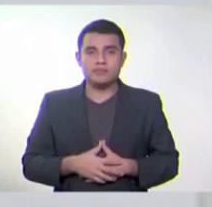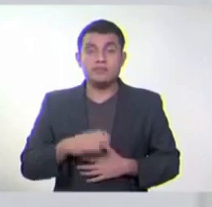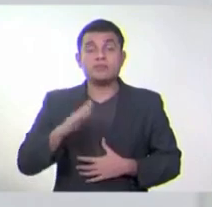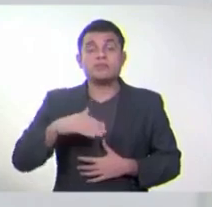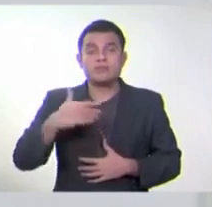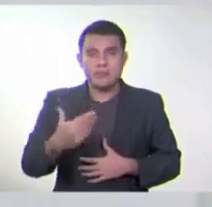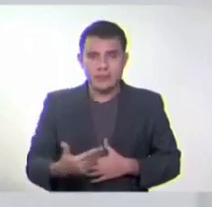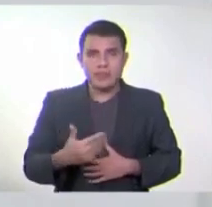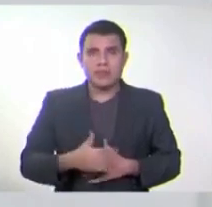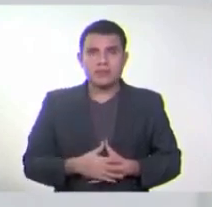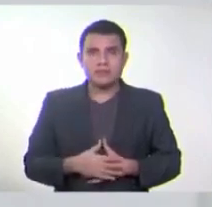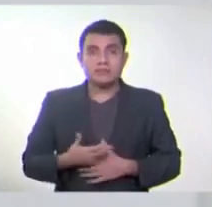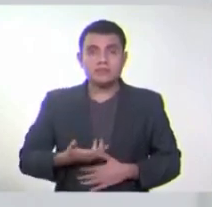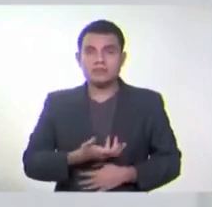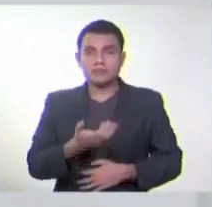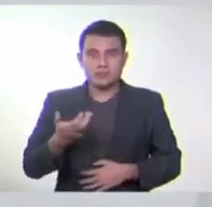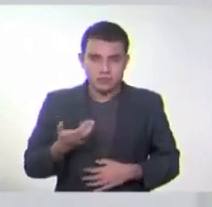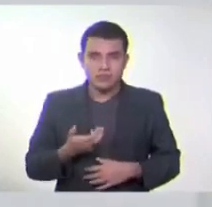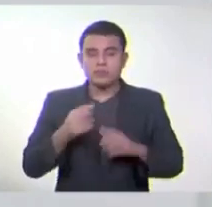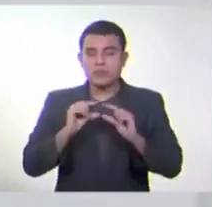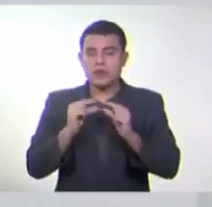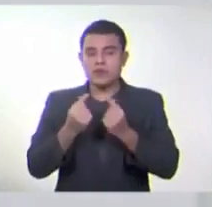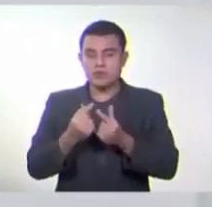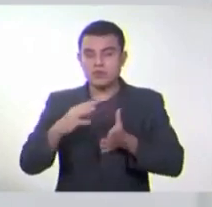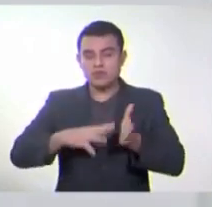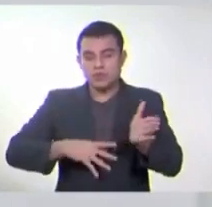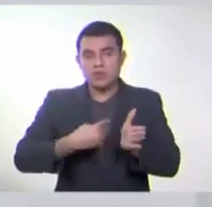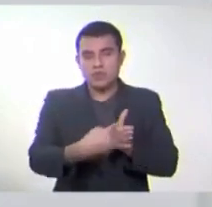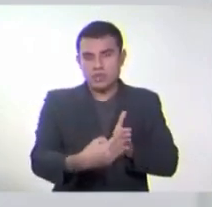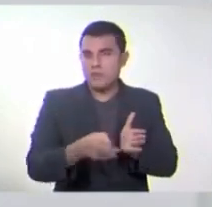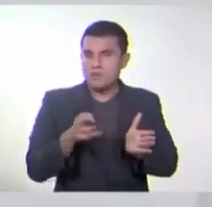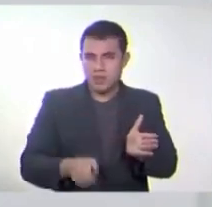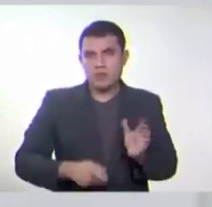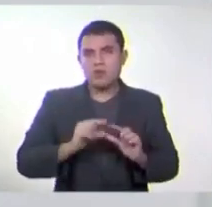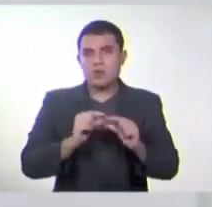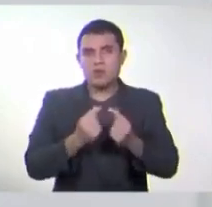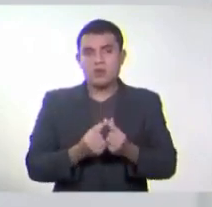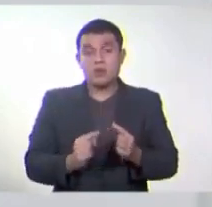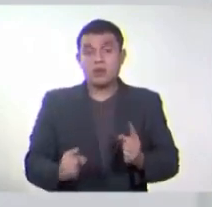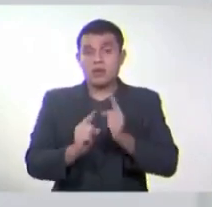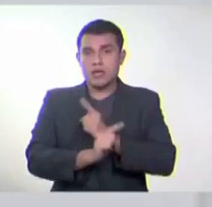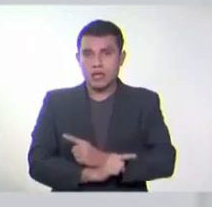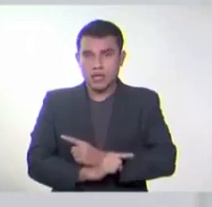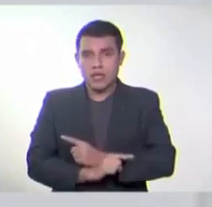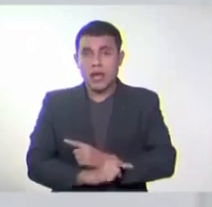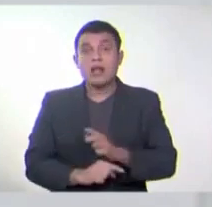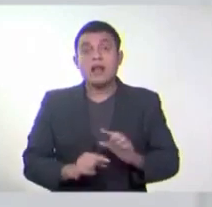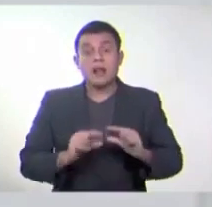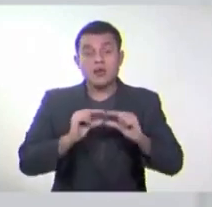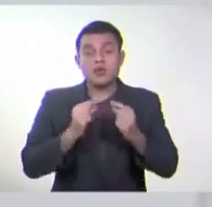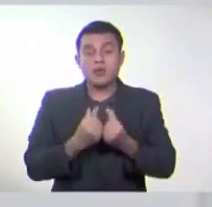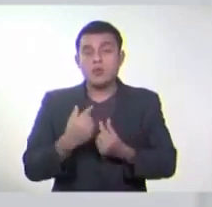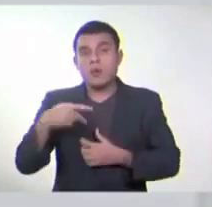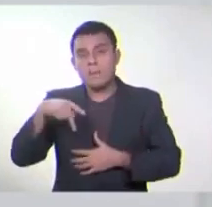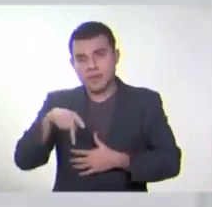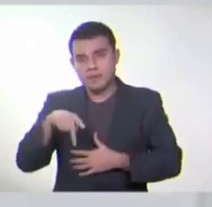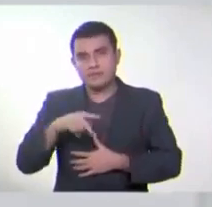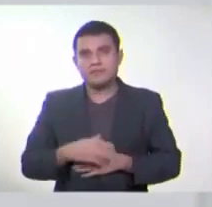Posteriormente, seguimos en la tabla periódica en el mismo nivel, pero pasamos al bloque P.